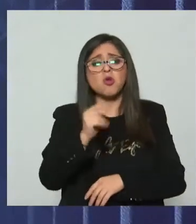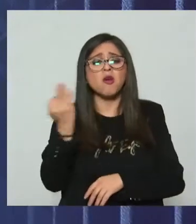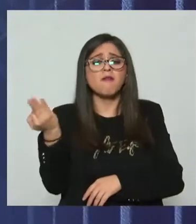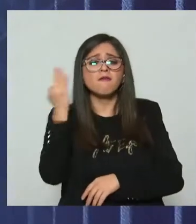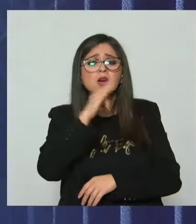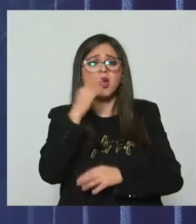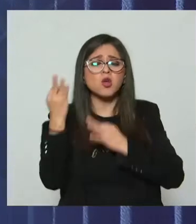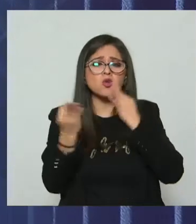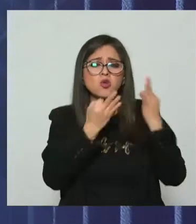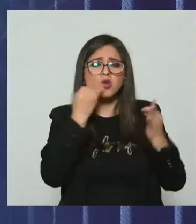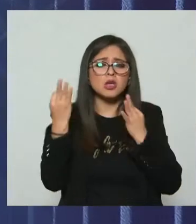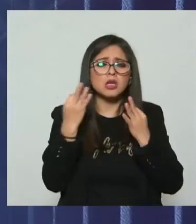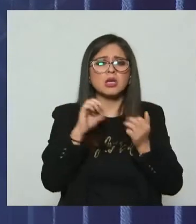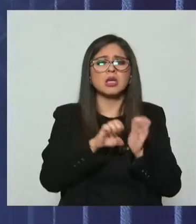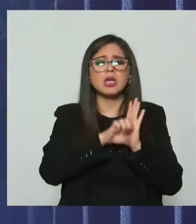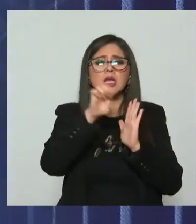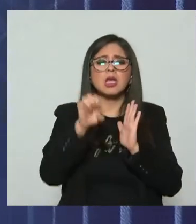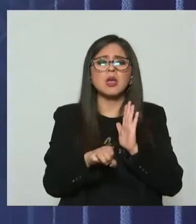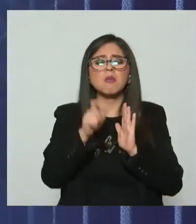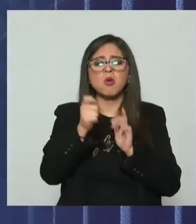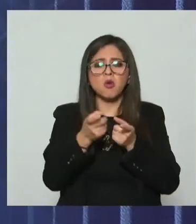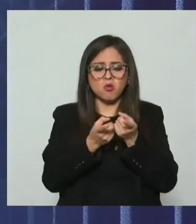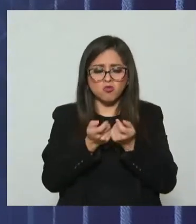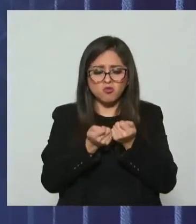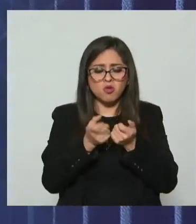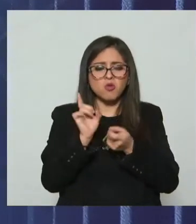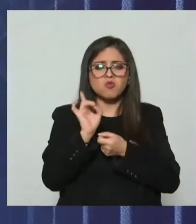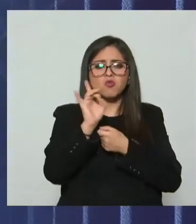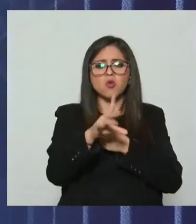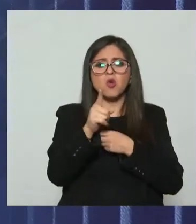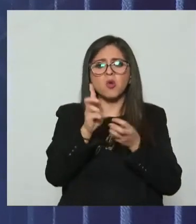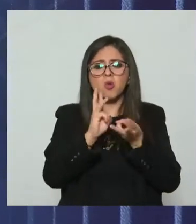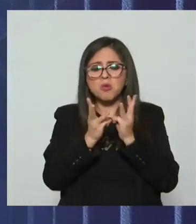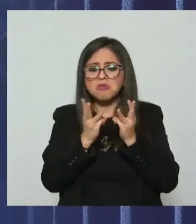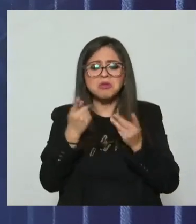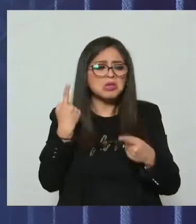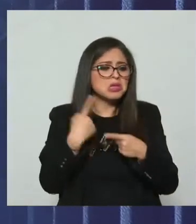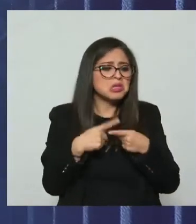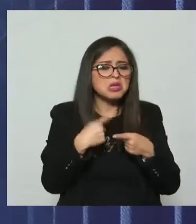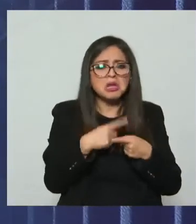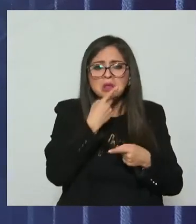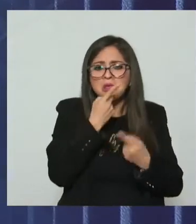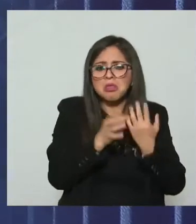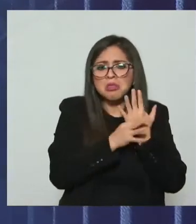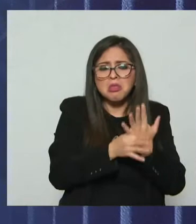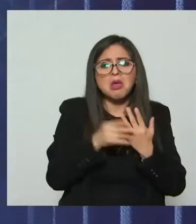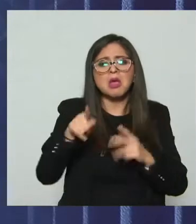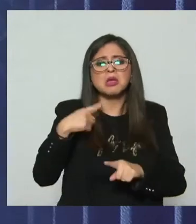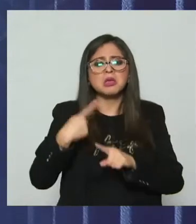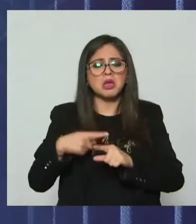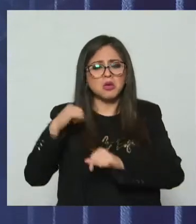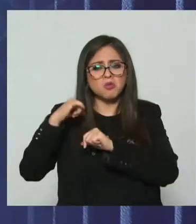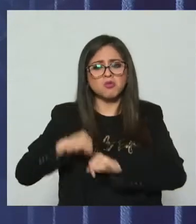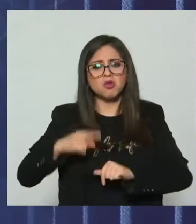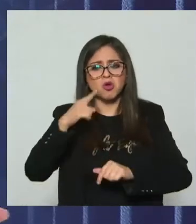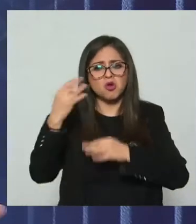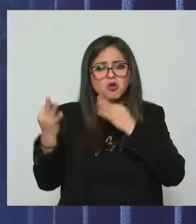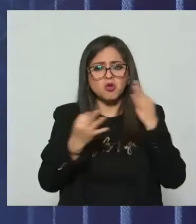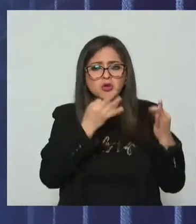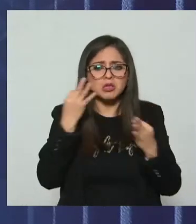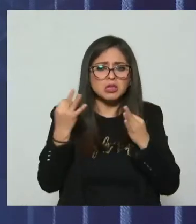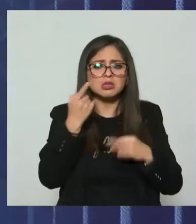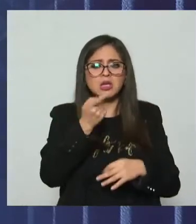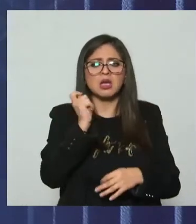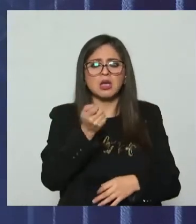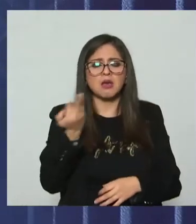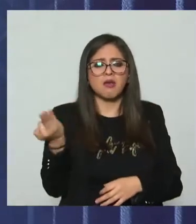que son estas fakes que te transmiten por WhatsApp sin ninguna fuente, sin ningún crédito, nadie firma esas noticias porque pues son